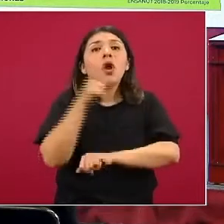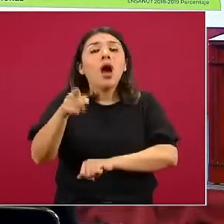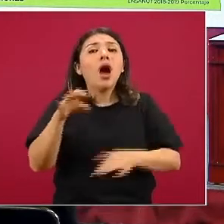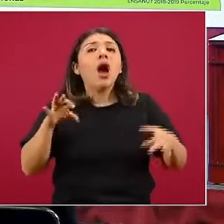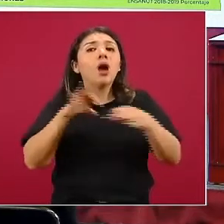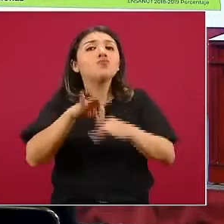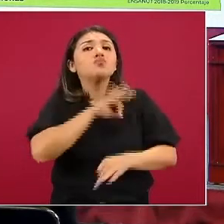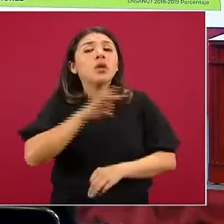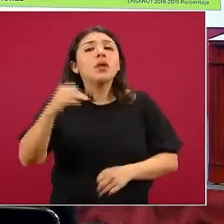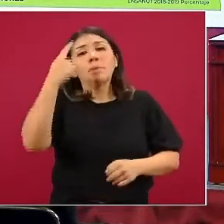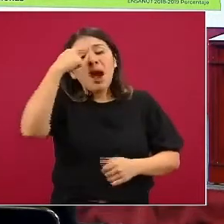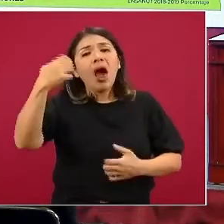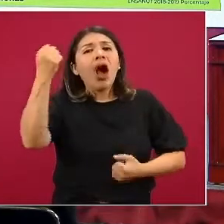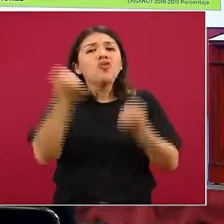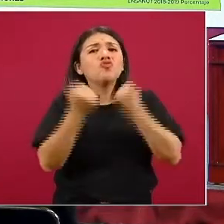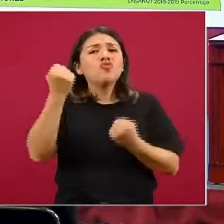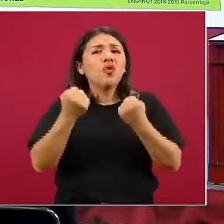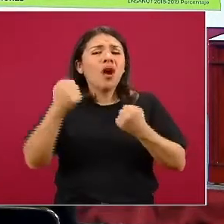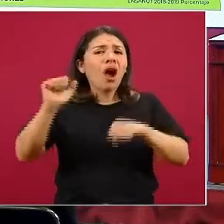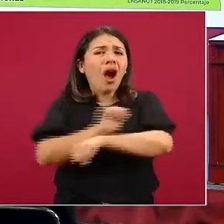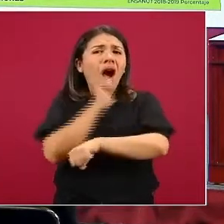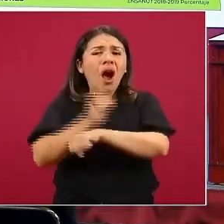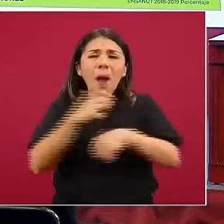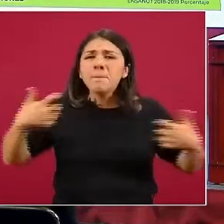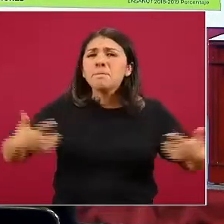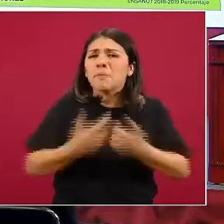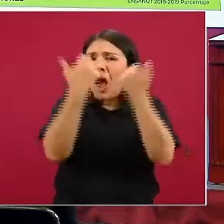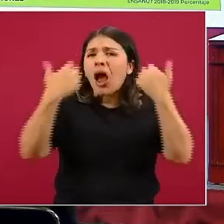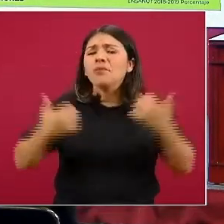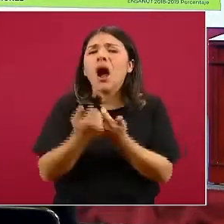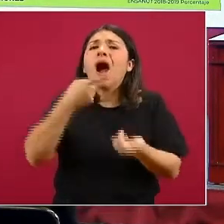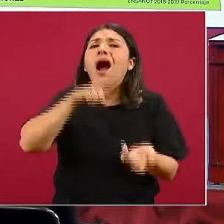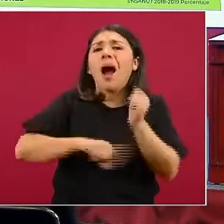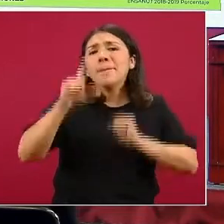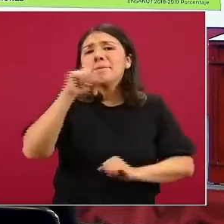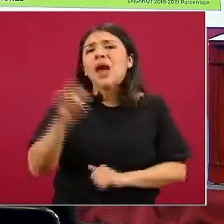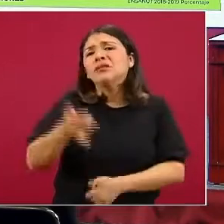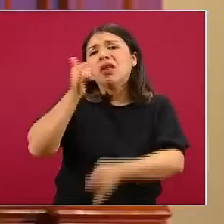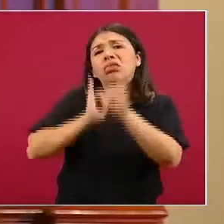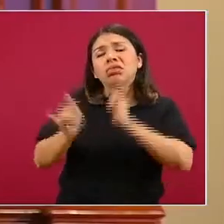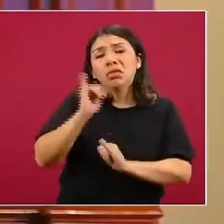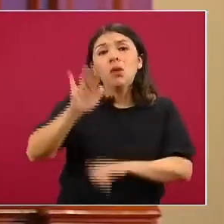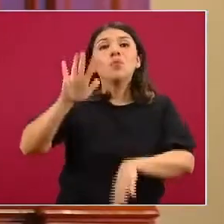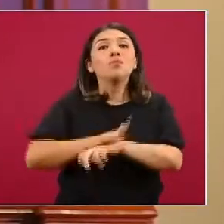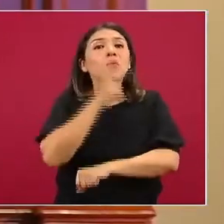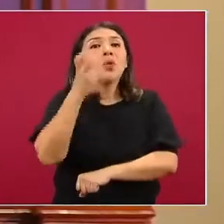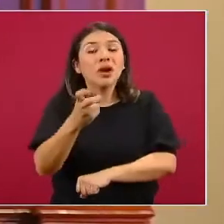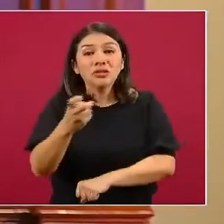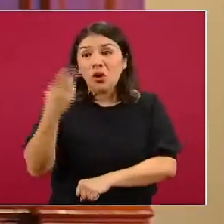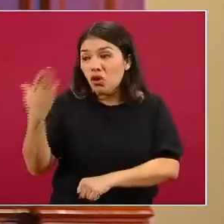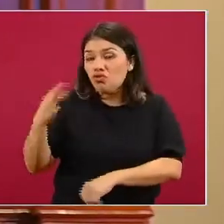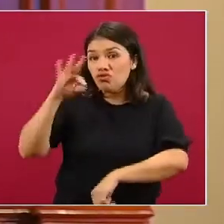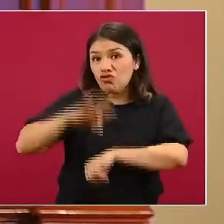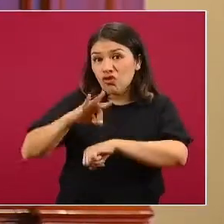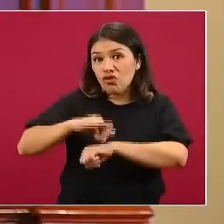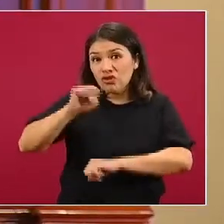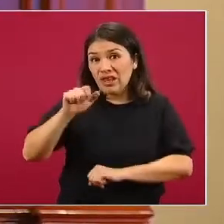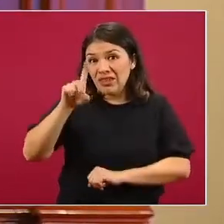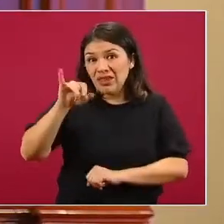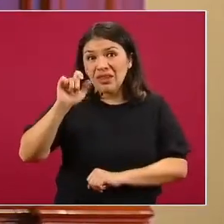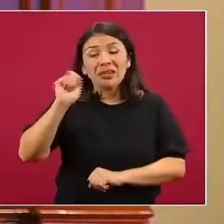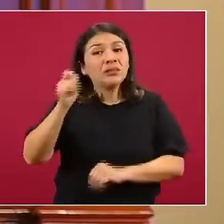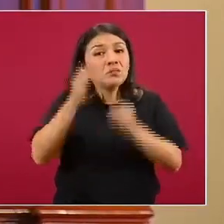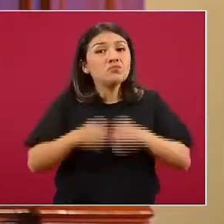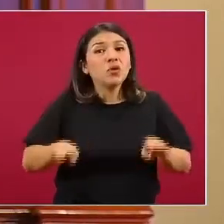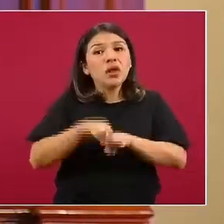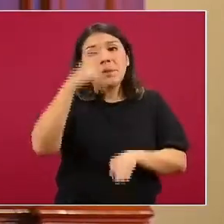por ejemplo, con los accidentes de tránsito en personas que están bajo el influjo del alcohol. Por eso, las medidas que menciona el doctor Sadiki como prioritarias sobre